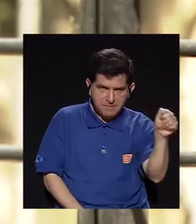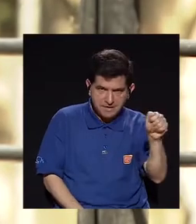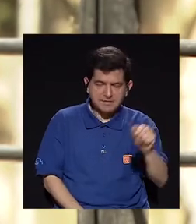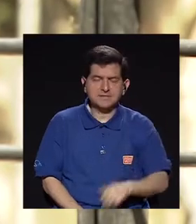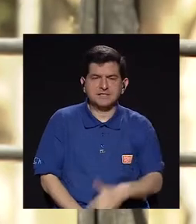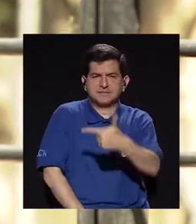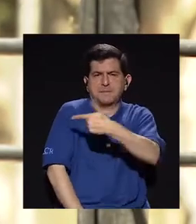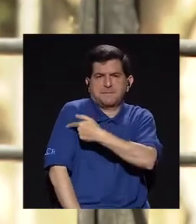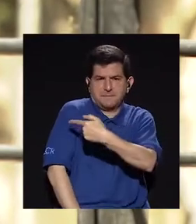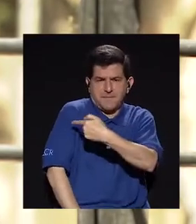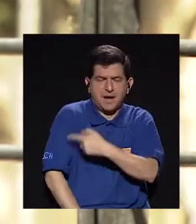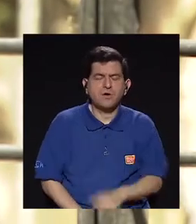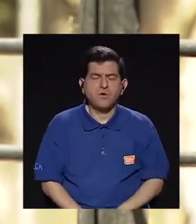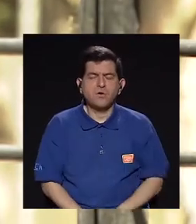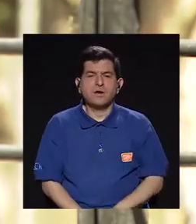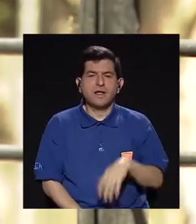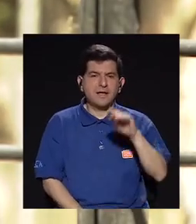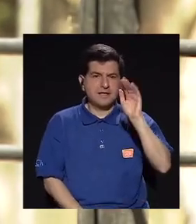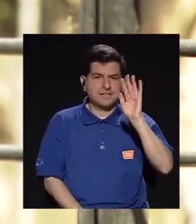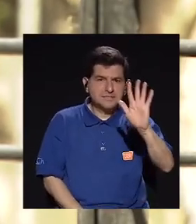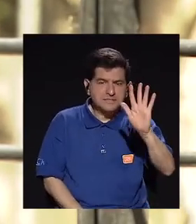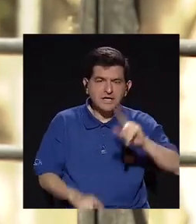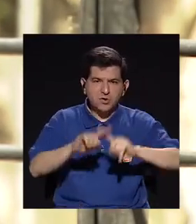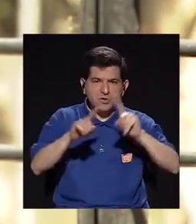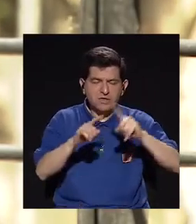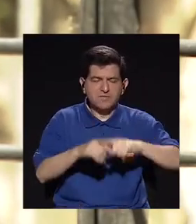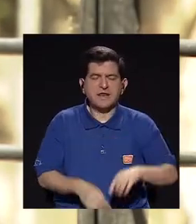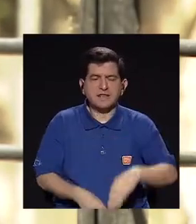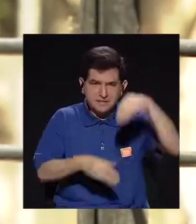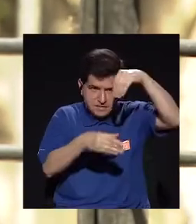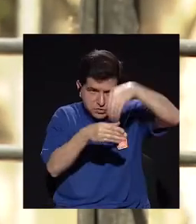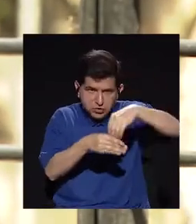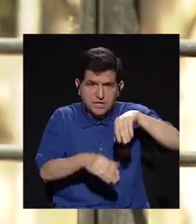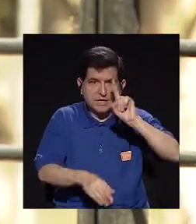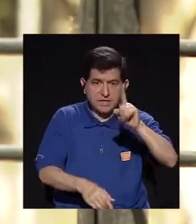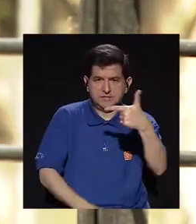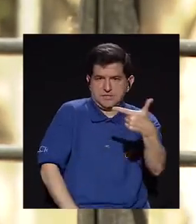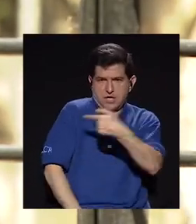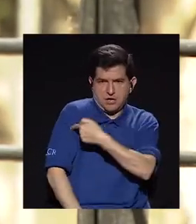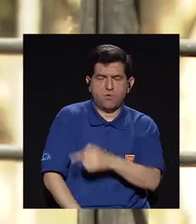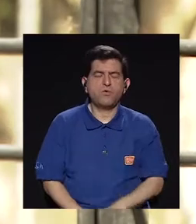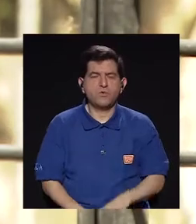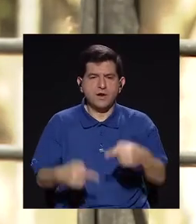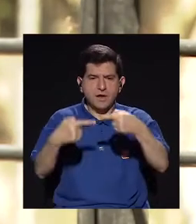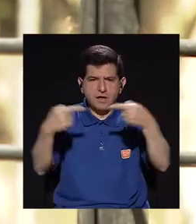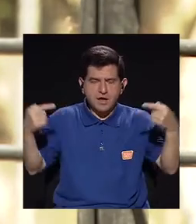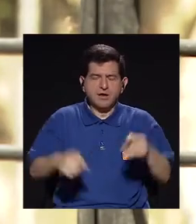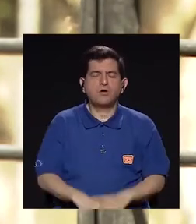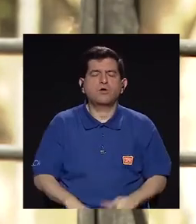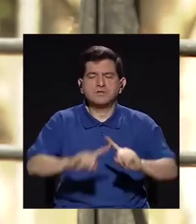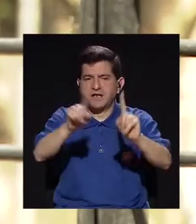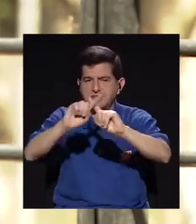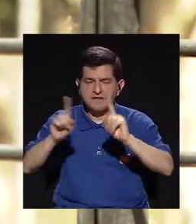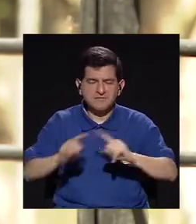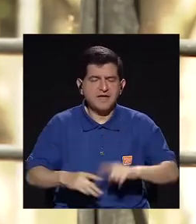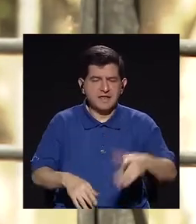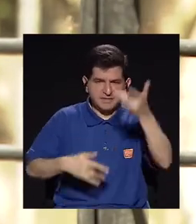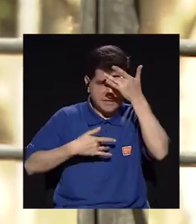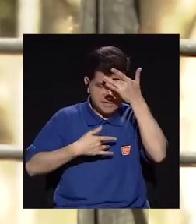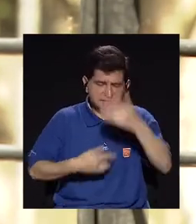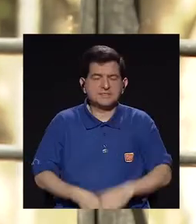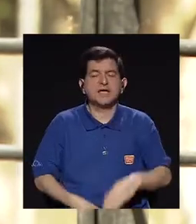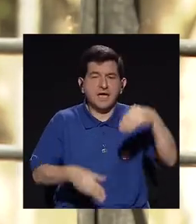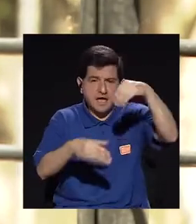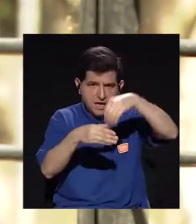edad. Es una vacuna que se llama pentavalente, que contiene 5 vacunas en una y protege contra difteria, tosferina,